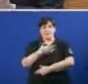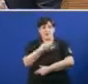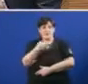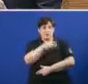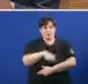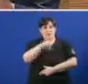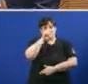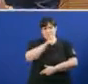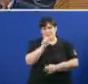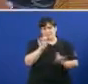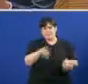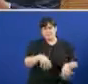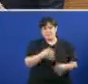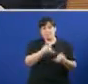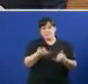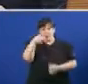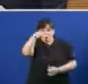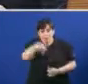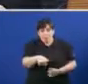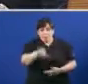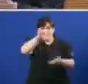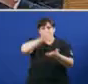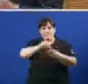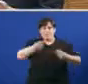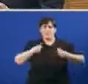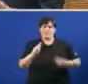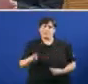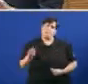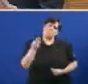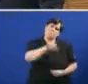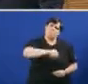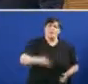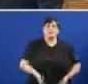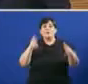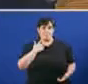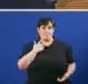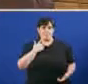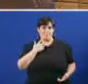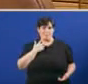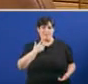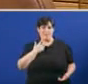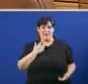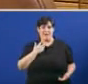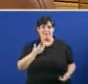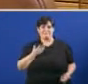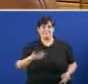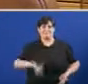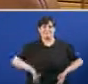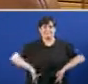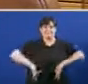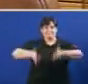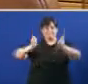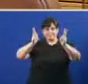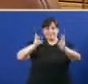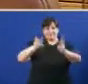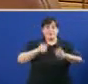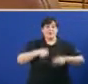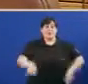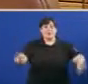hoxe vamos a autorizar un centro de saúde máis. O centro de saúde de Gondomar. Espero, señoría, que